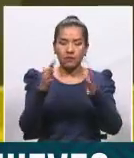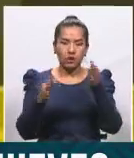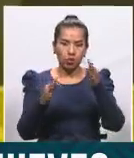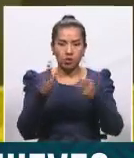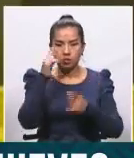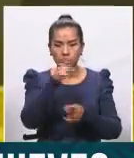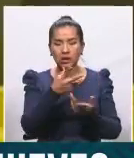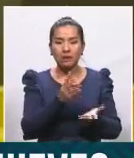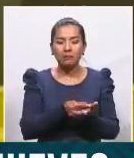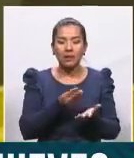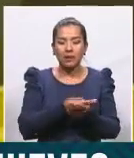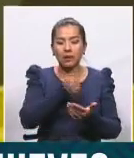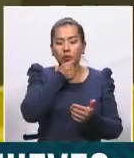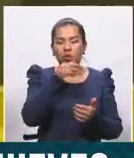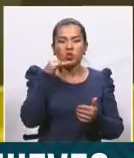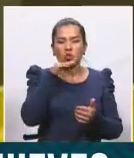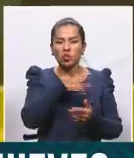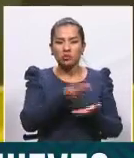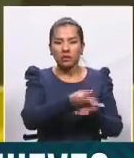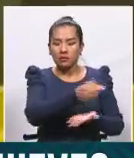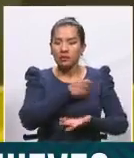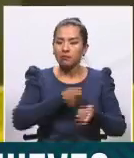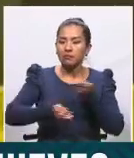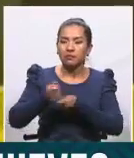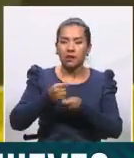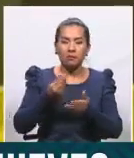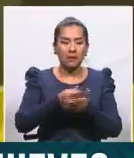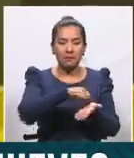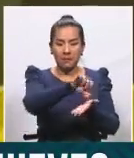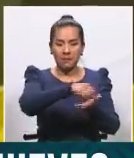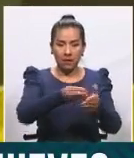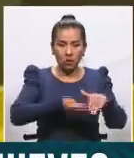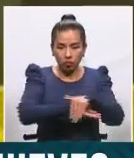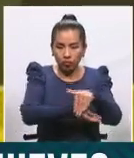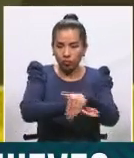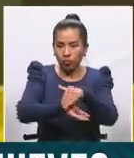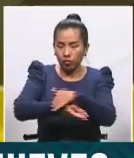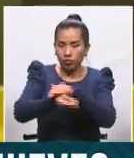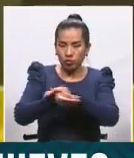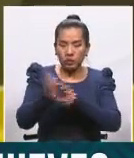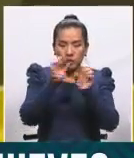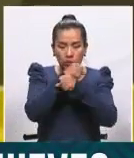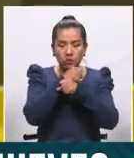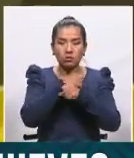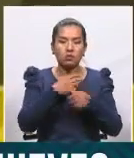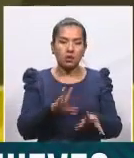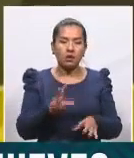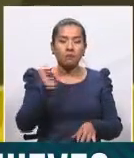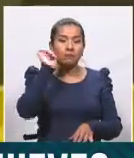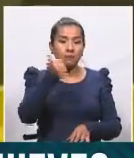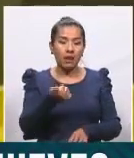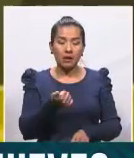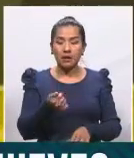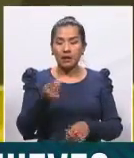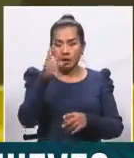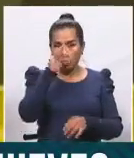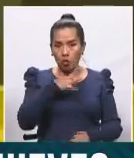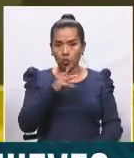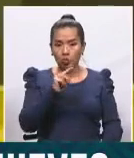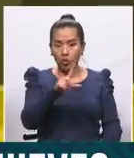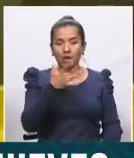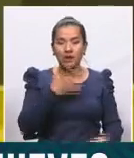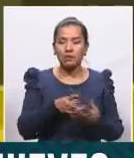de lavado de dinero, pago de sobornos. Esto significaría que mañana Arturo Murillo se estaría